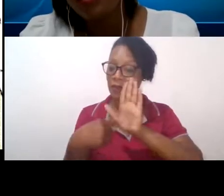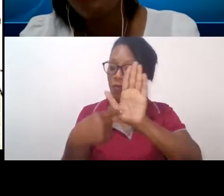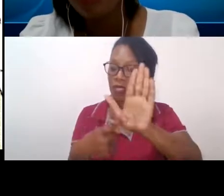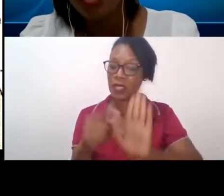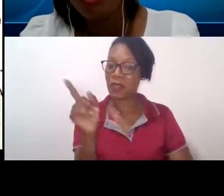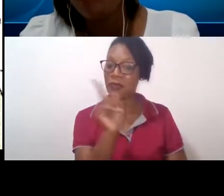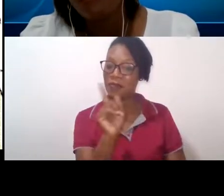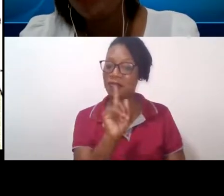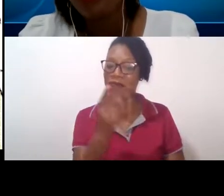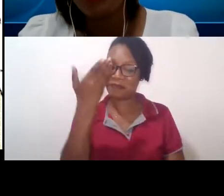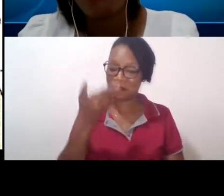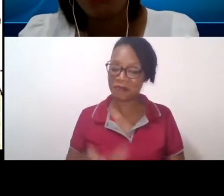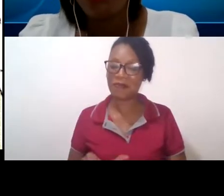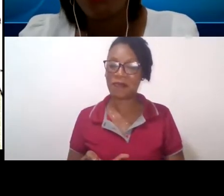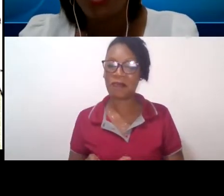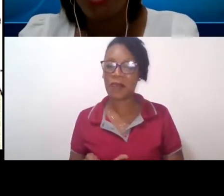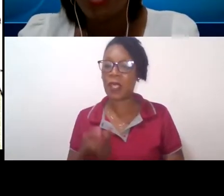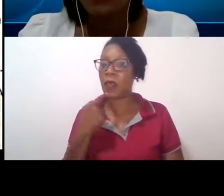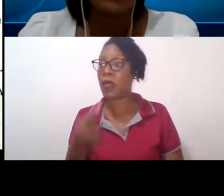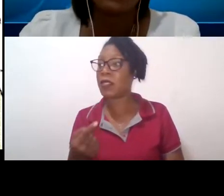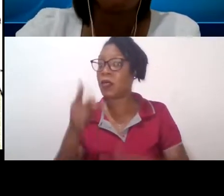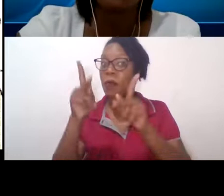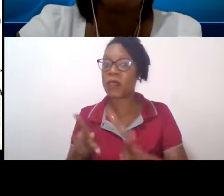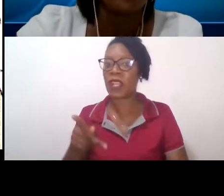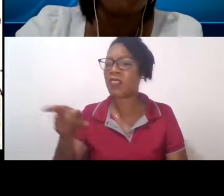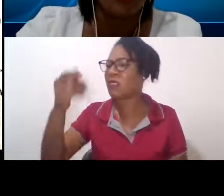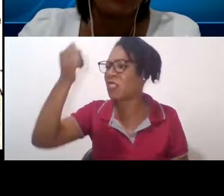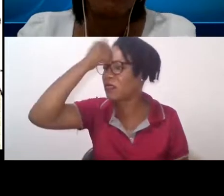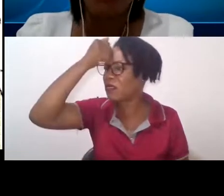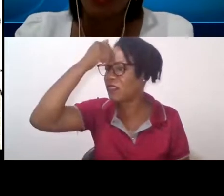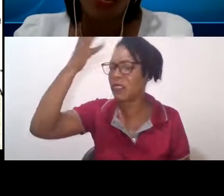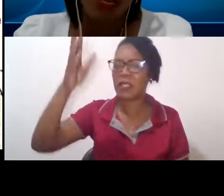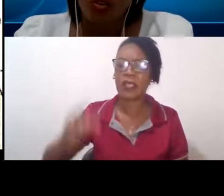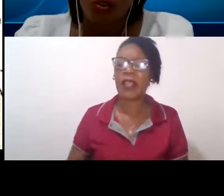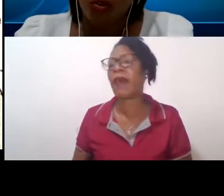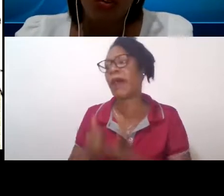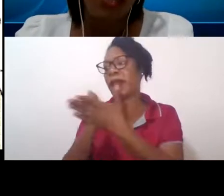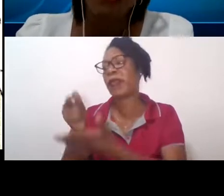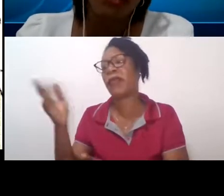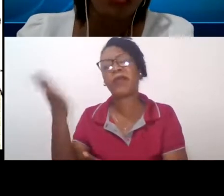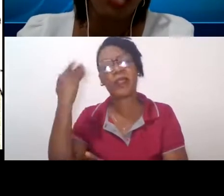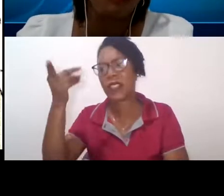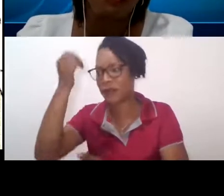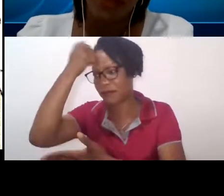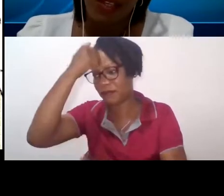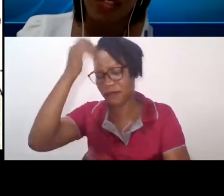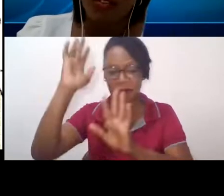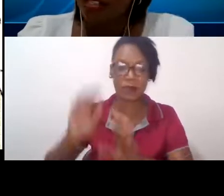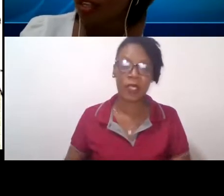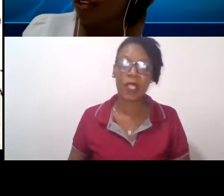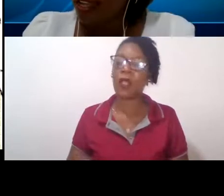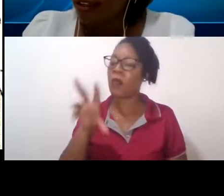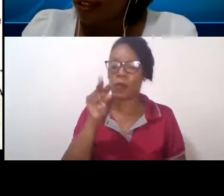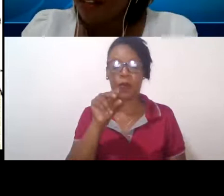O decirle, por ejemplo, a una persona que es muy torpe y ya la voy a ayudar yo para que se apure. No. Démosle su tiempo.